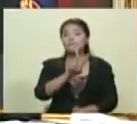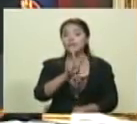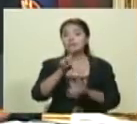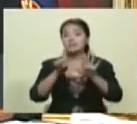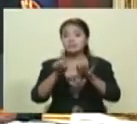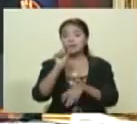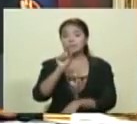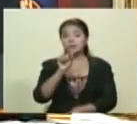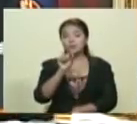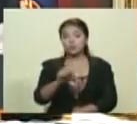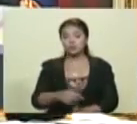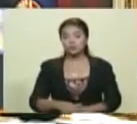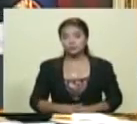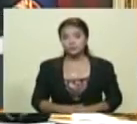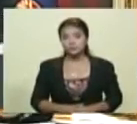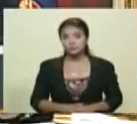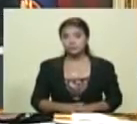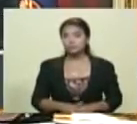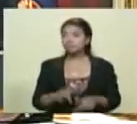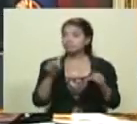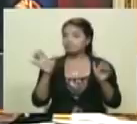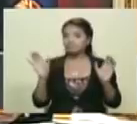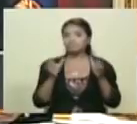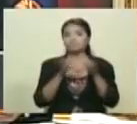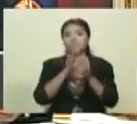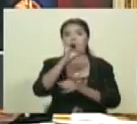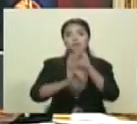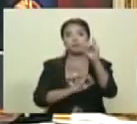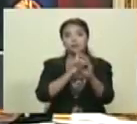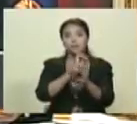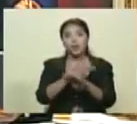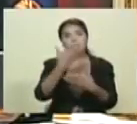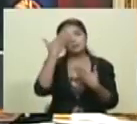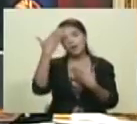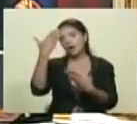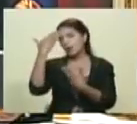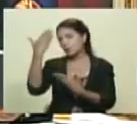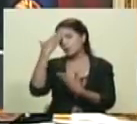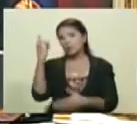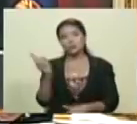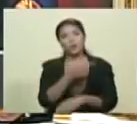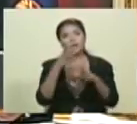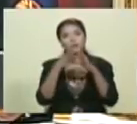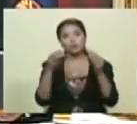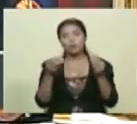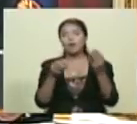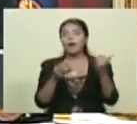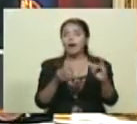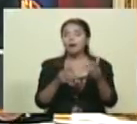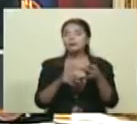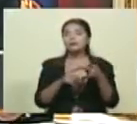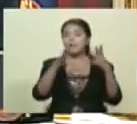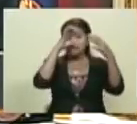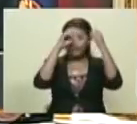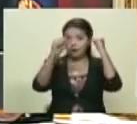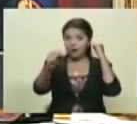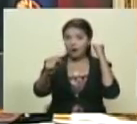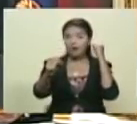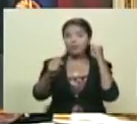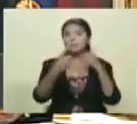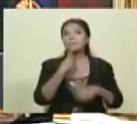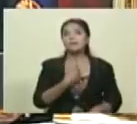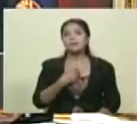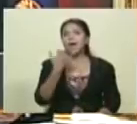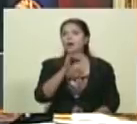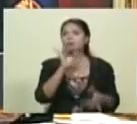2:25, 2:26 de este encuentro internacional. Saludos a todos. Por allá tenemos entonces la embajada. Me dice que vamos a